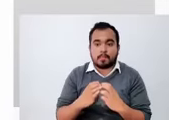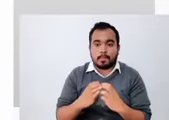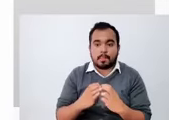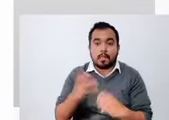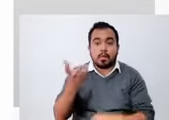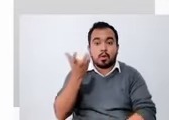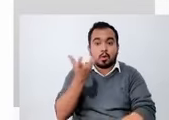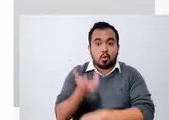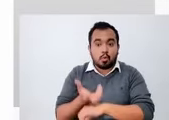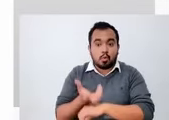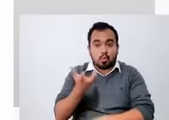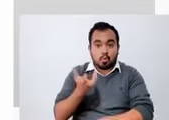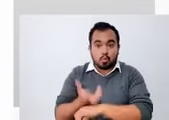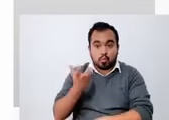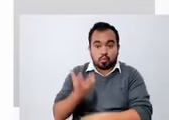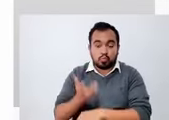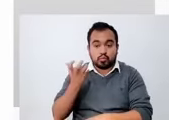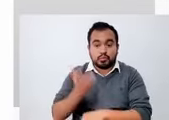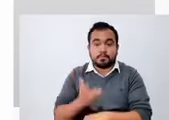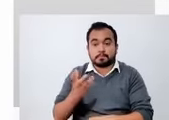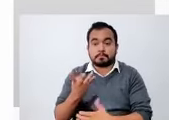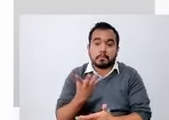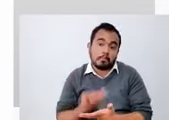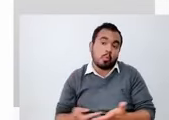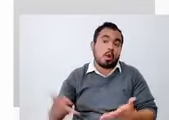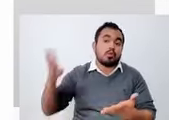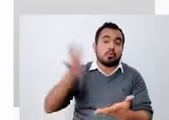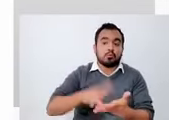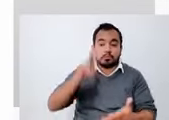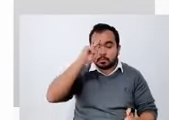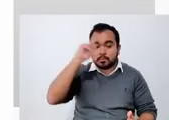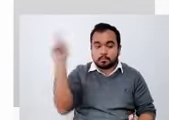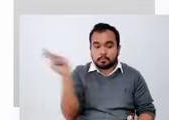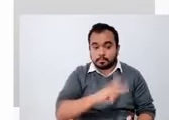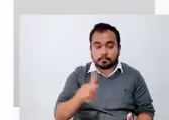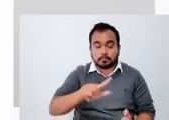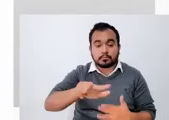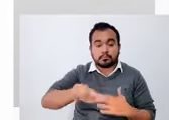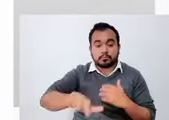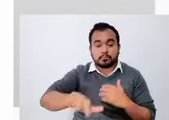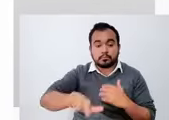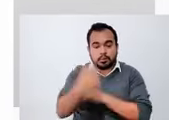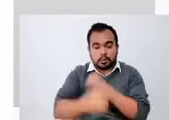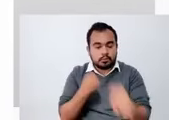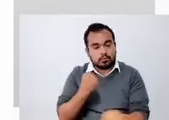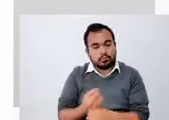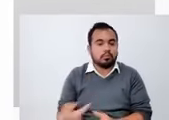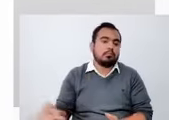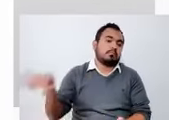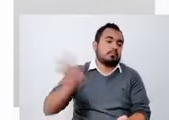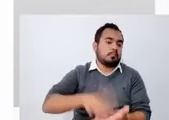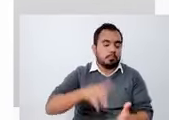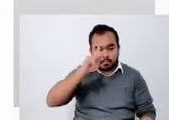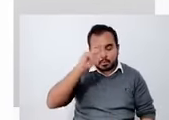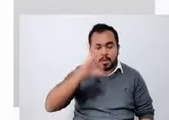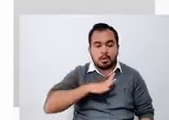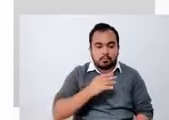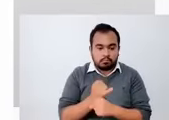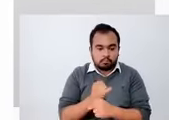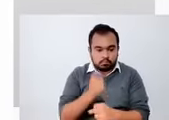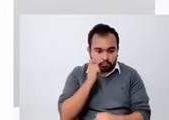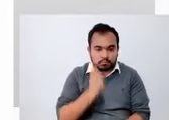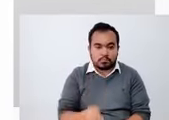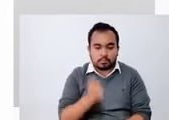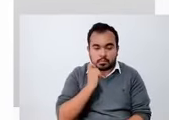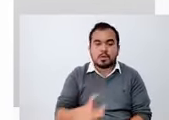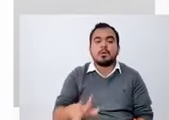población penitenciaria se cuadruplicó en un plazo de 12 años. Eso permitió hacer experimentos viendo cuál era la elasticidad, el concepto